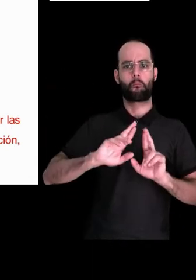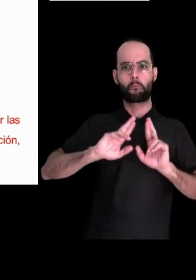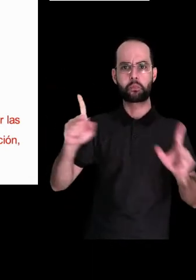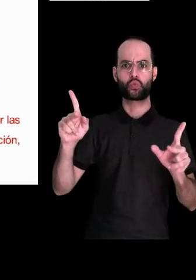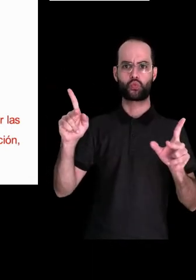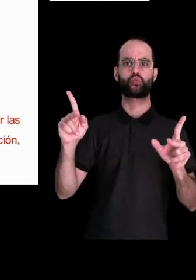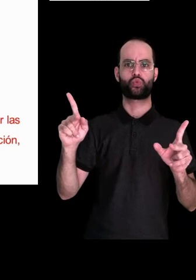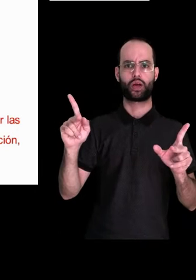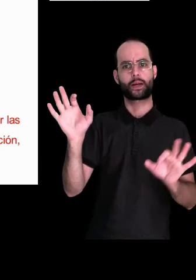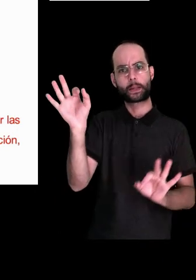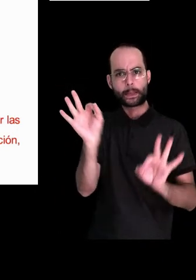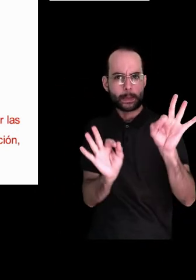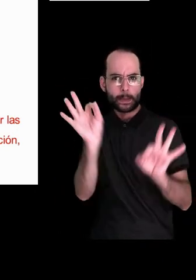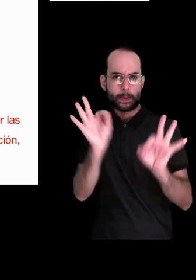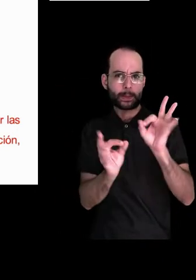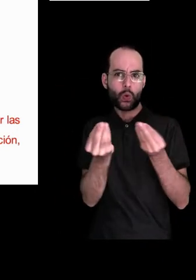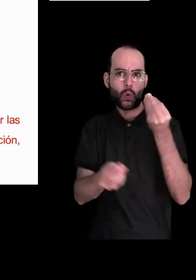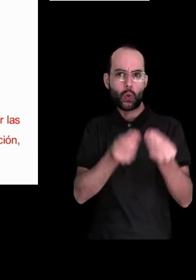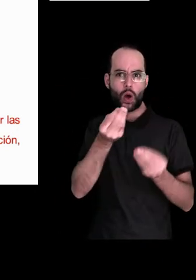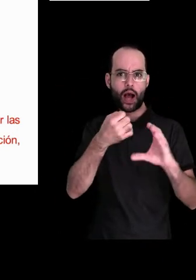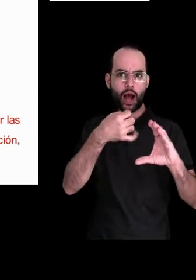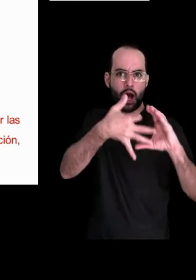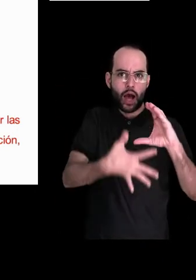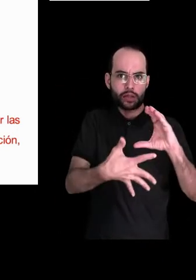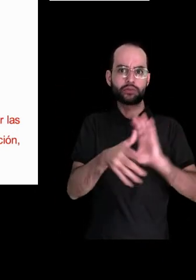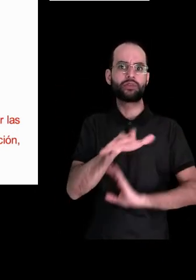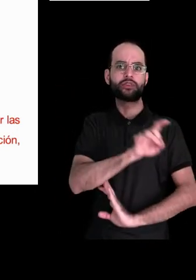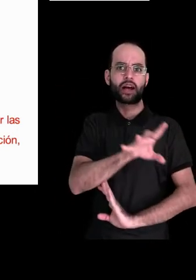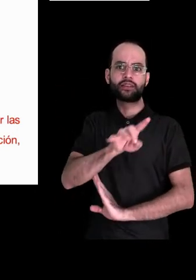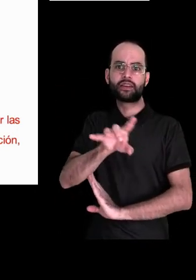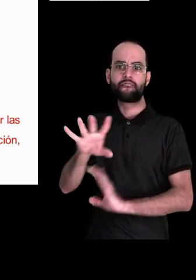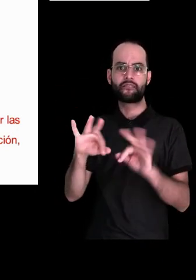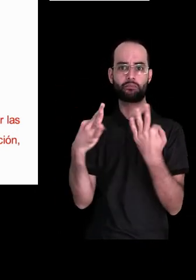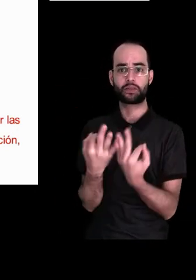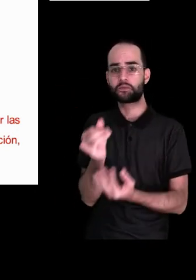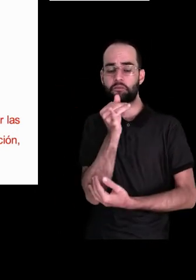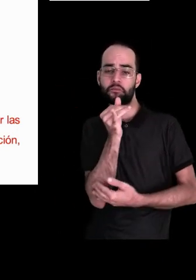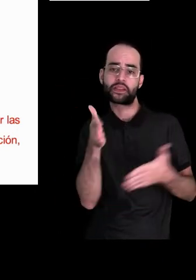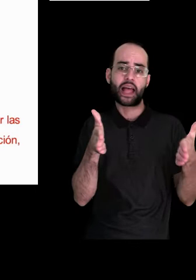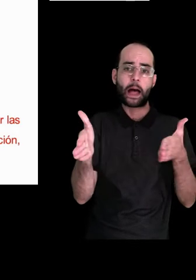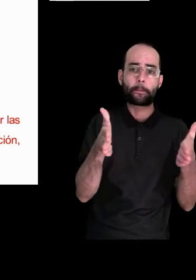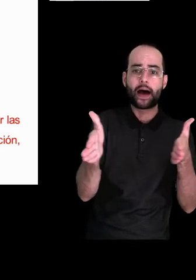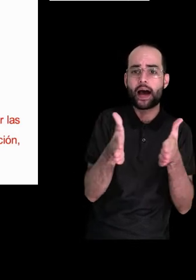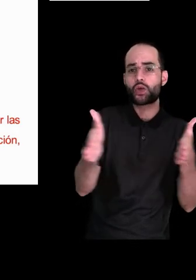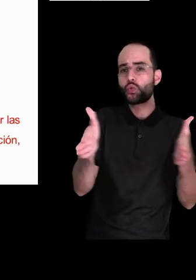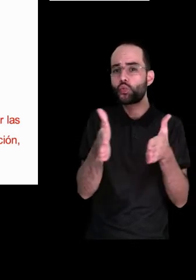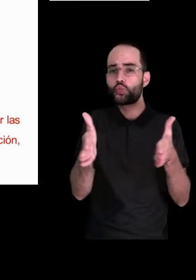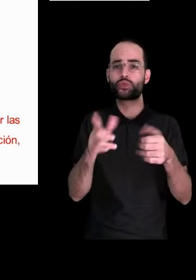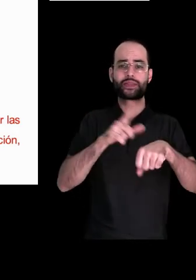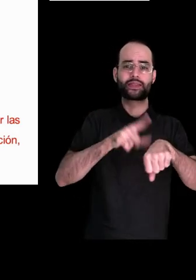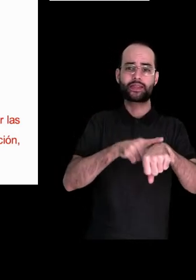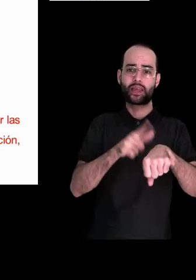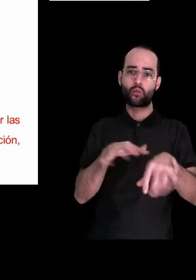café oscuro, carmelita, y es posiblemente una taza que tiene unas